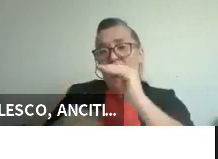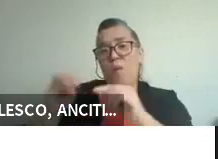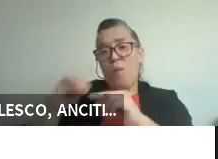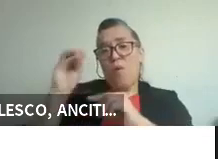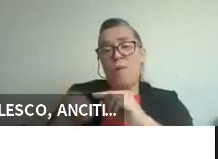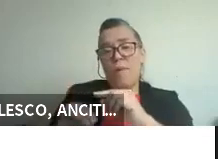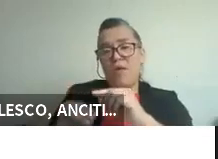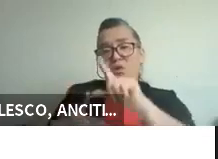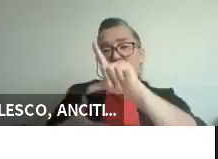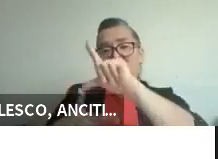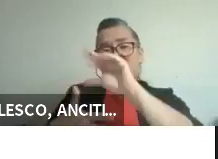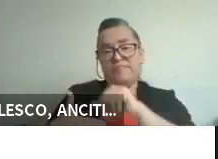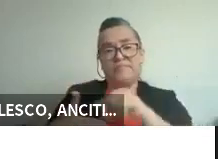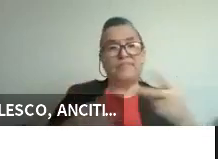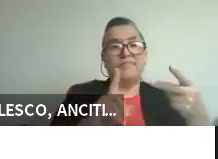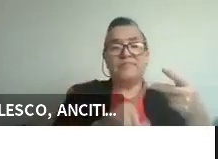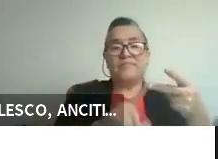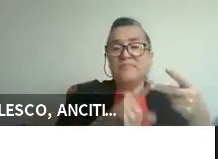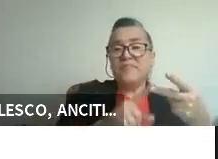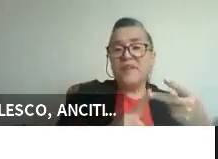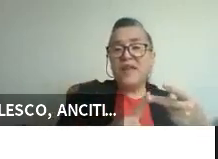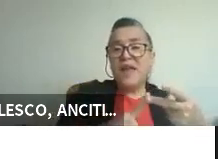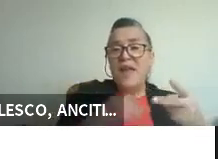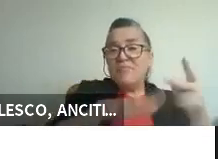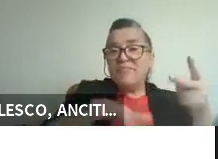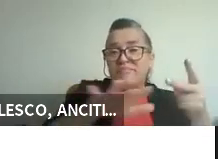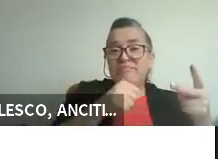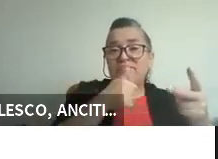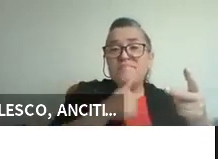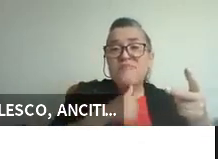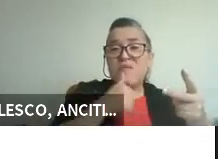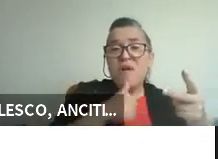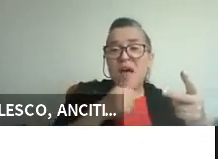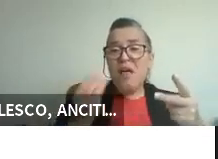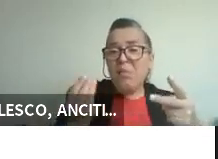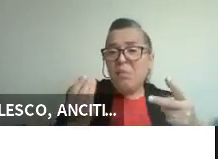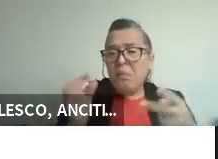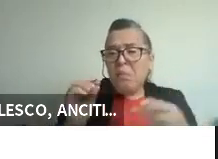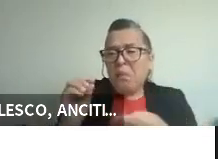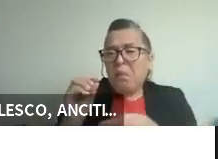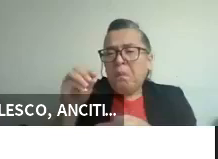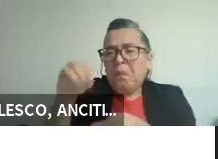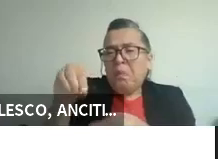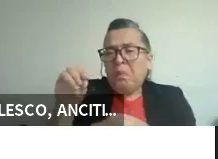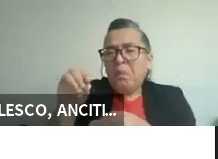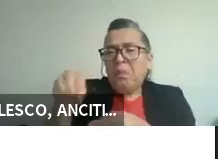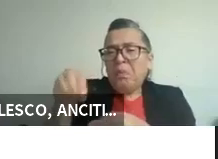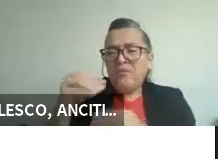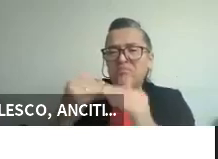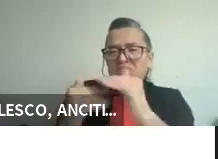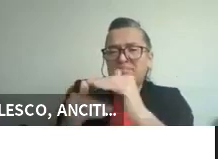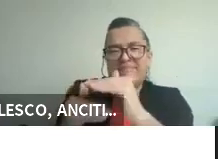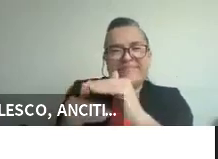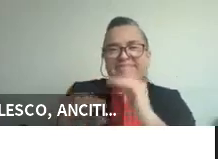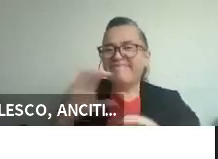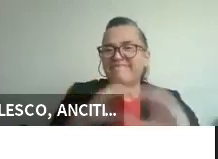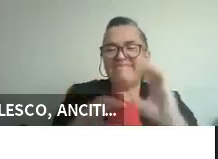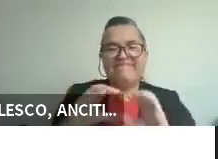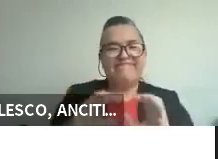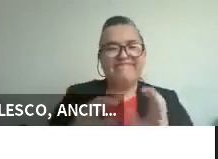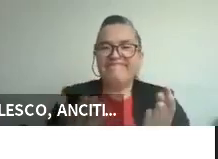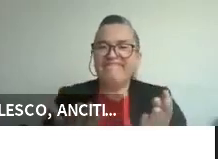el sector privado del sector de empresas privadas invierte de manera muy limitada en ciencia y tecnología un problema endémico